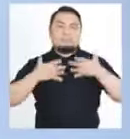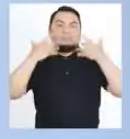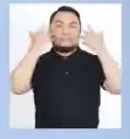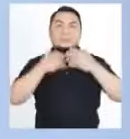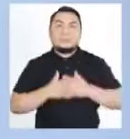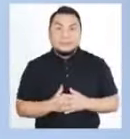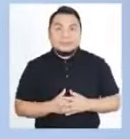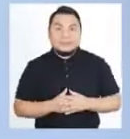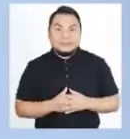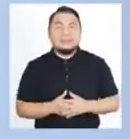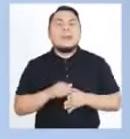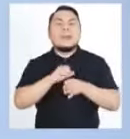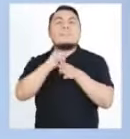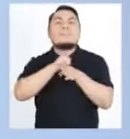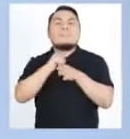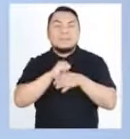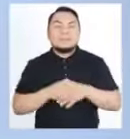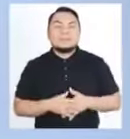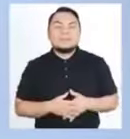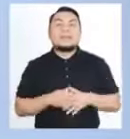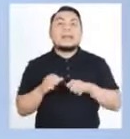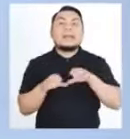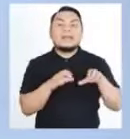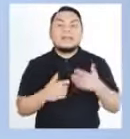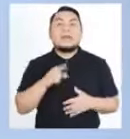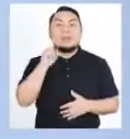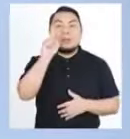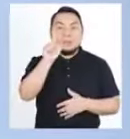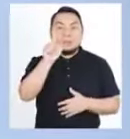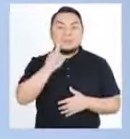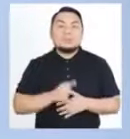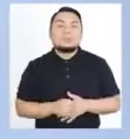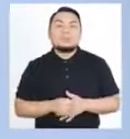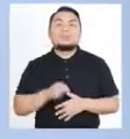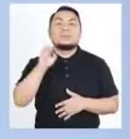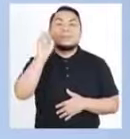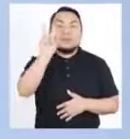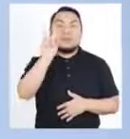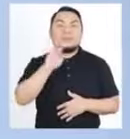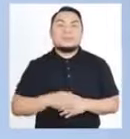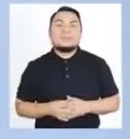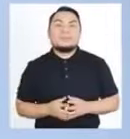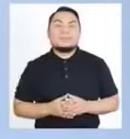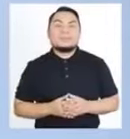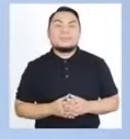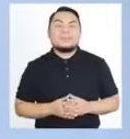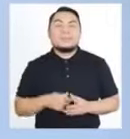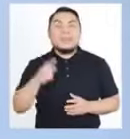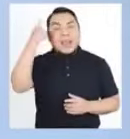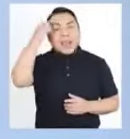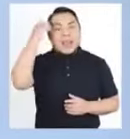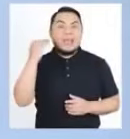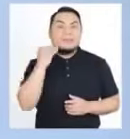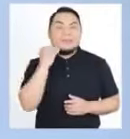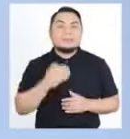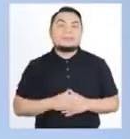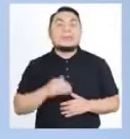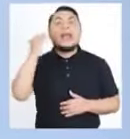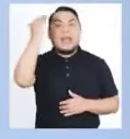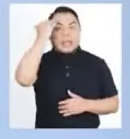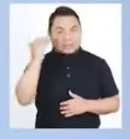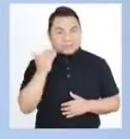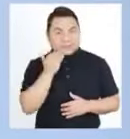regreso. Bien, vamos a practicar hasta ahí. Hacemos 1, 2,